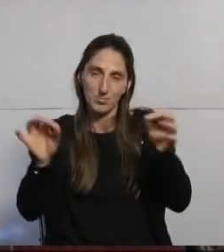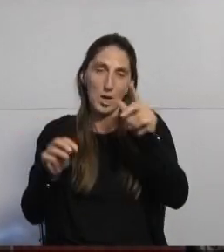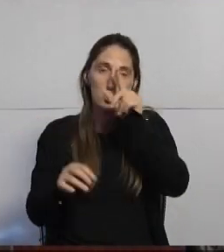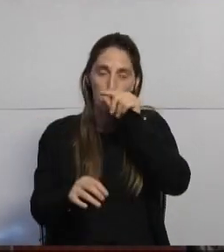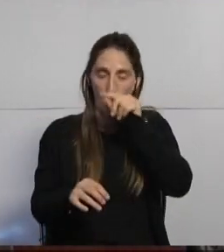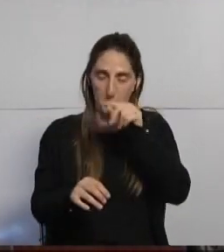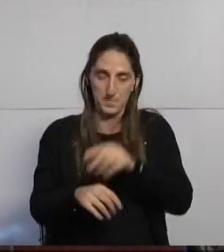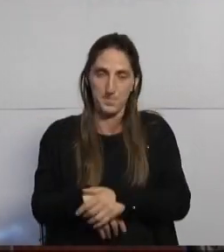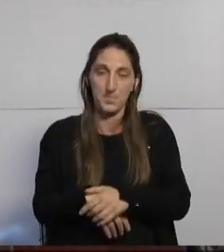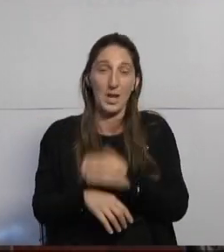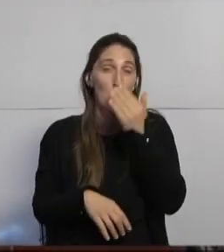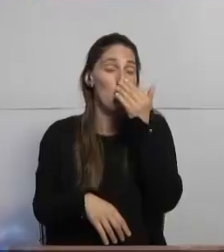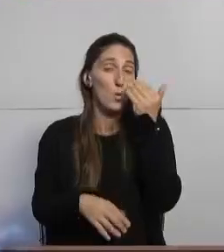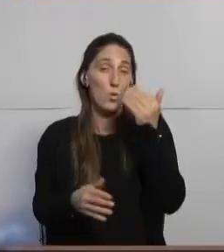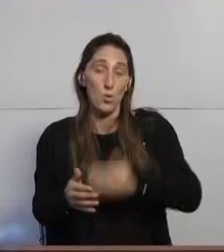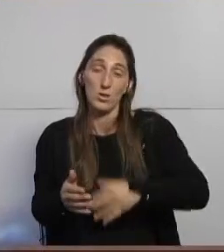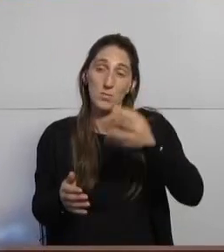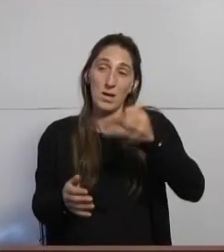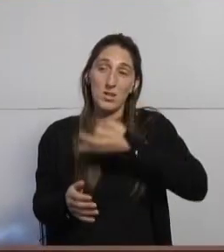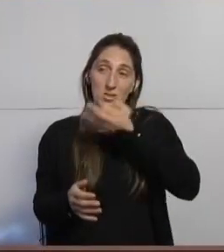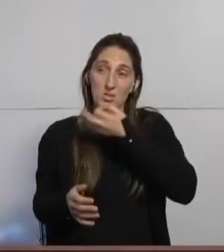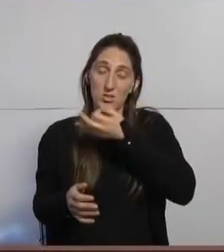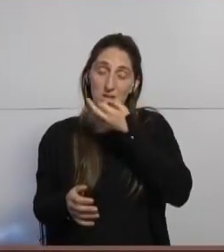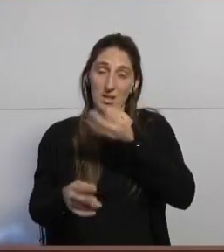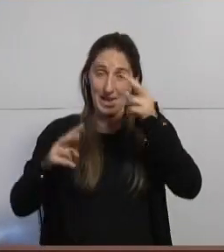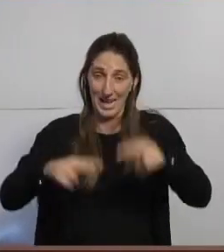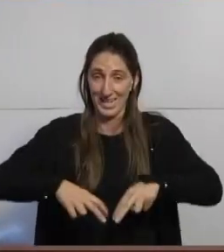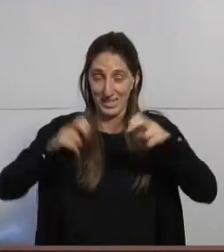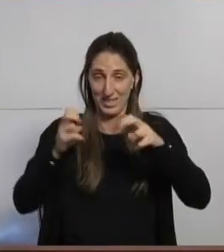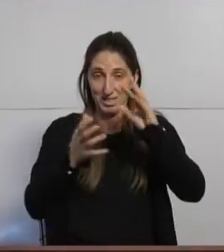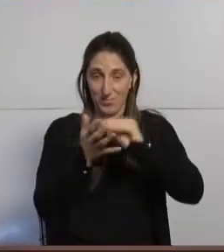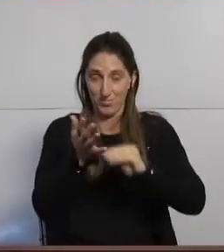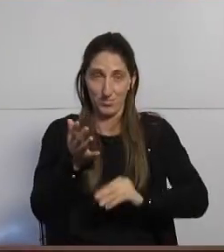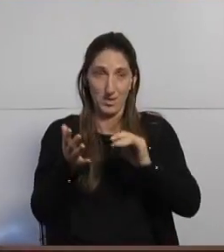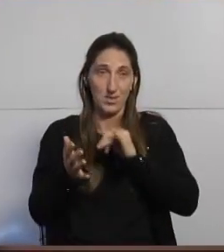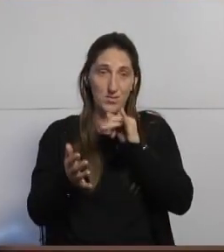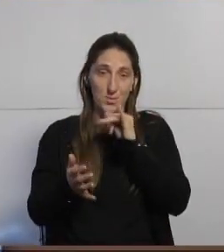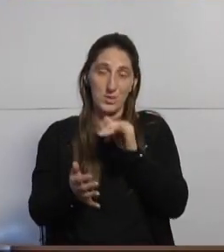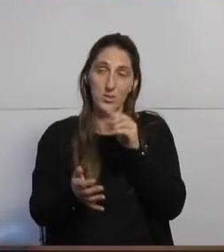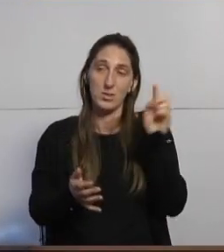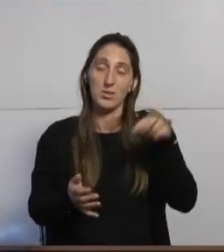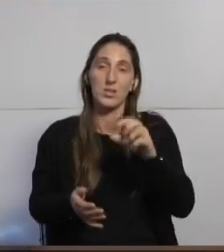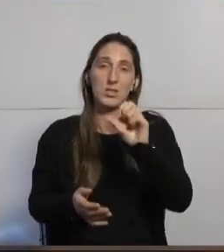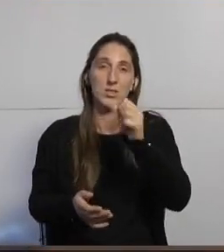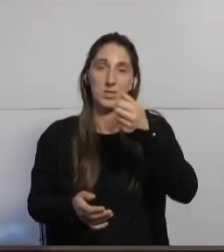de Twitter. Nos queda la última exposición de este panel de analítica de datos y en este caso recibimos a Santiago Montico de